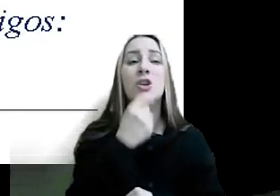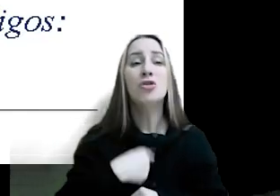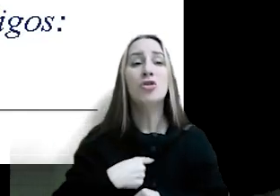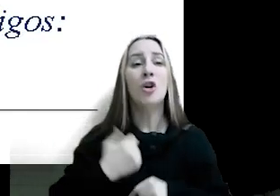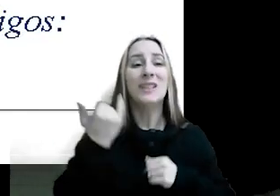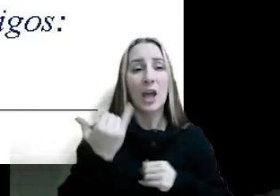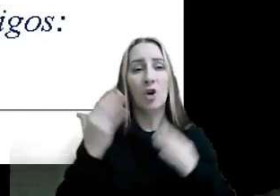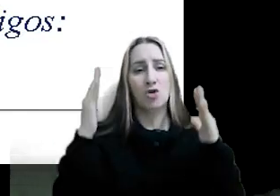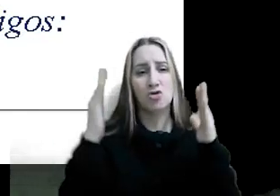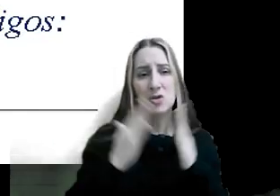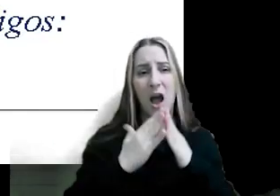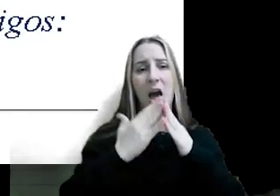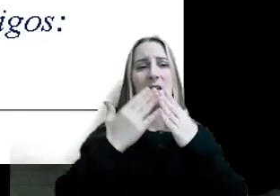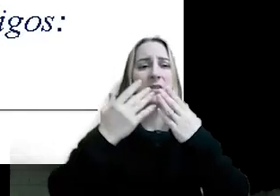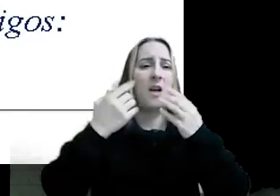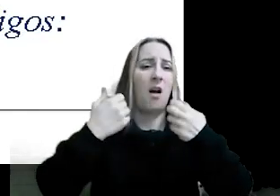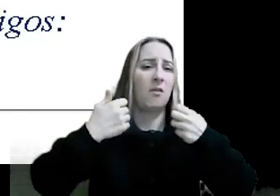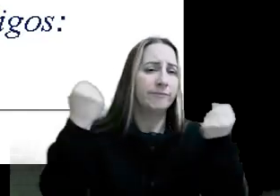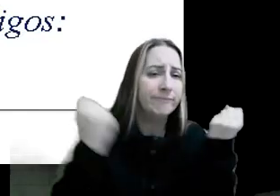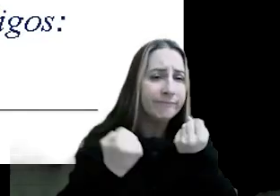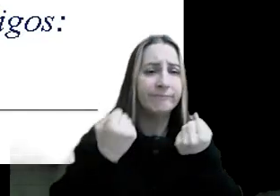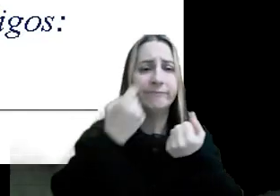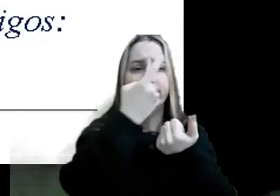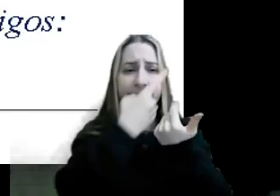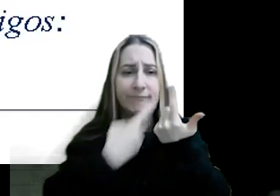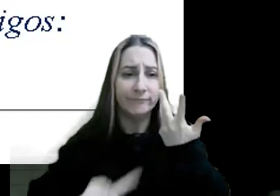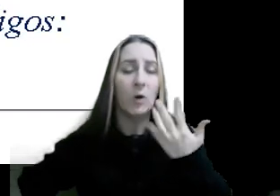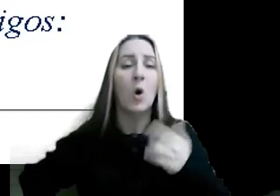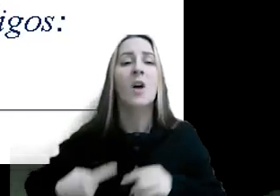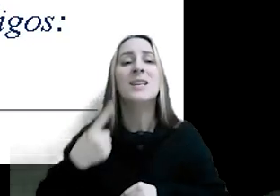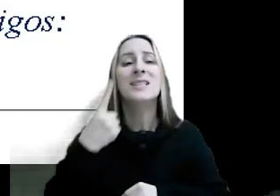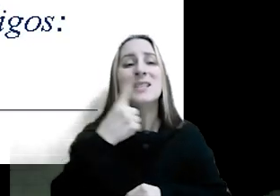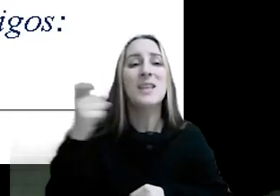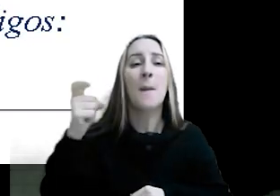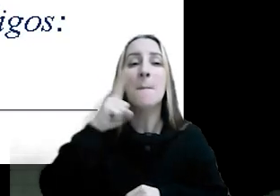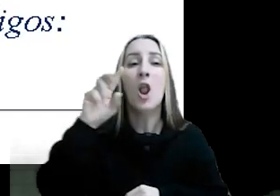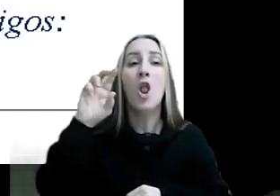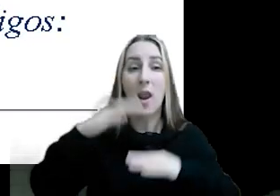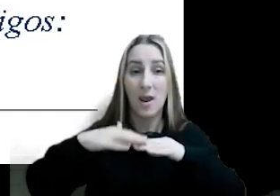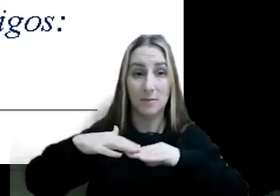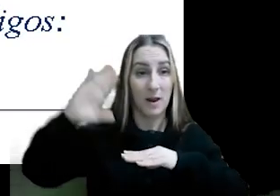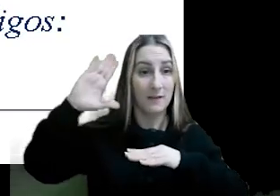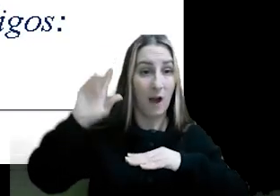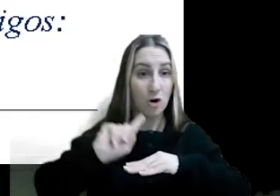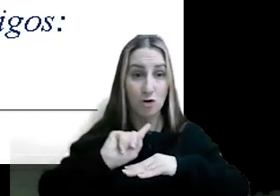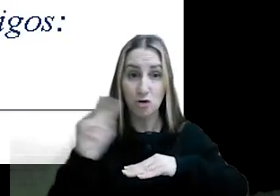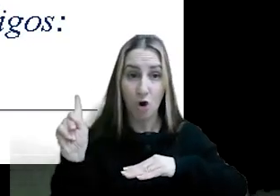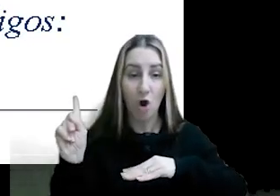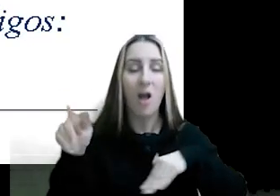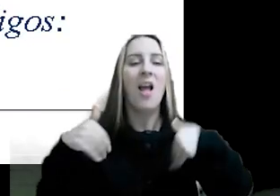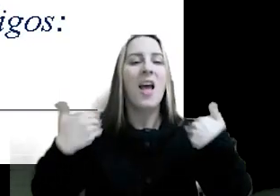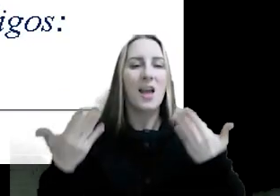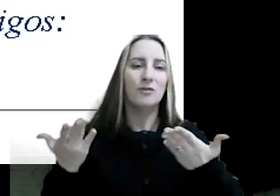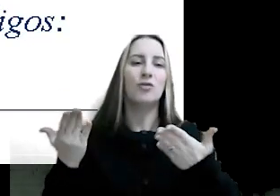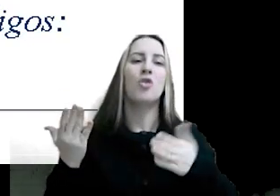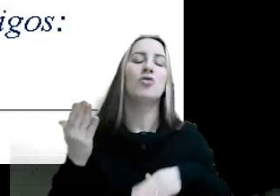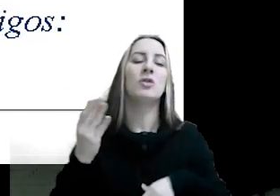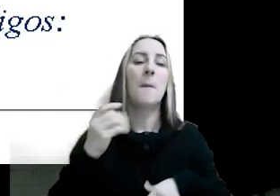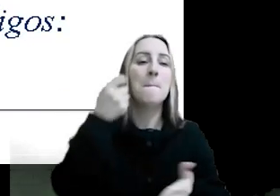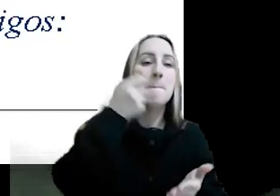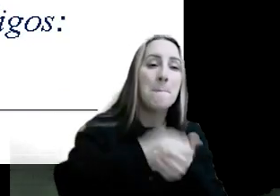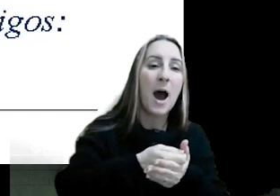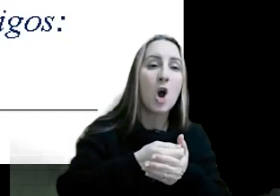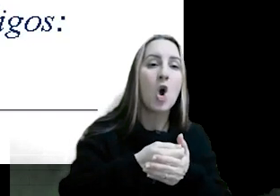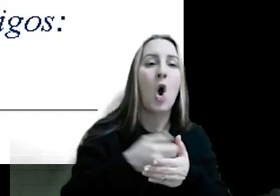muebles o inmuebles, que no superen los $100.000, no deberán ingresar ni el pago